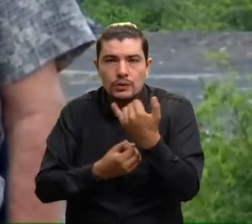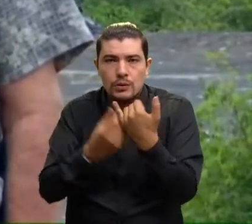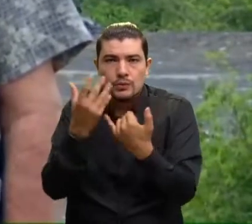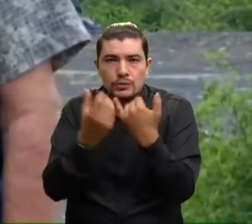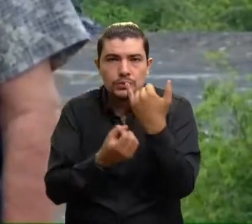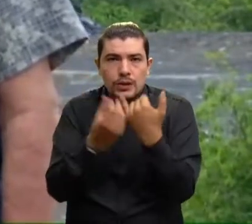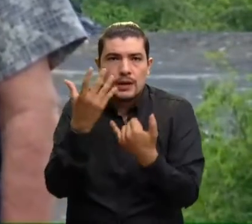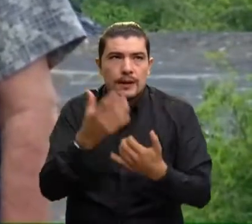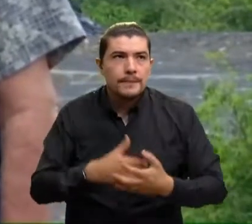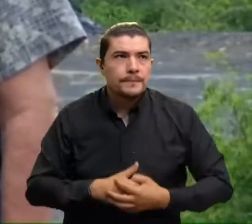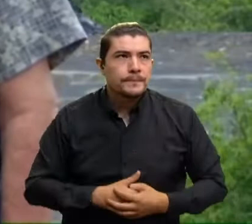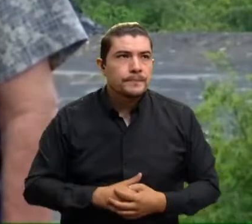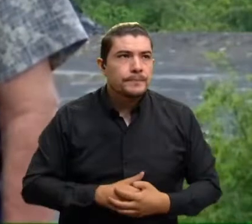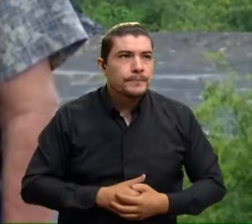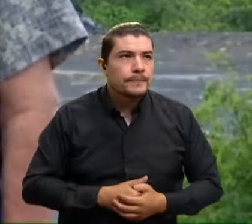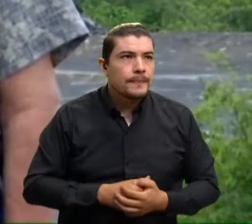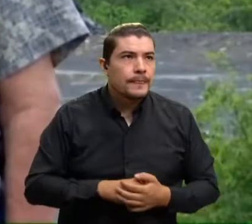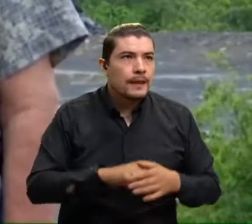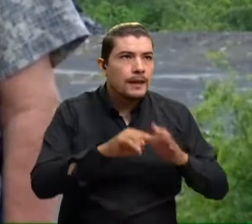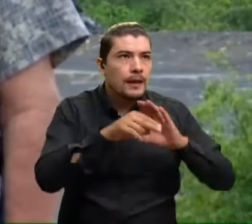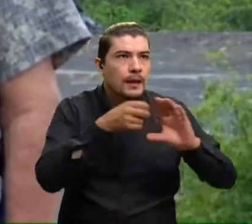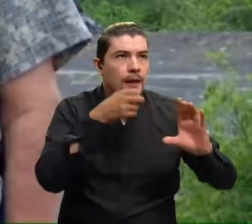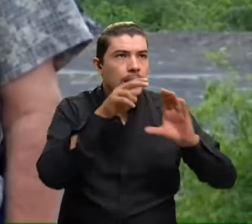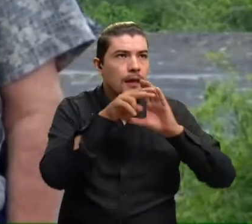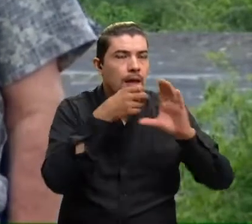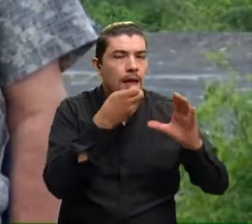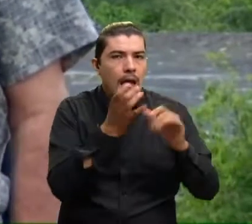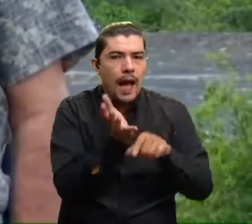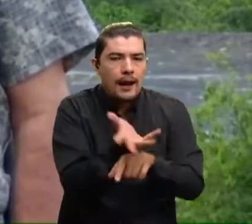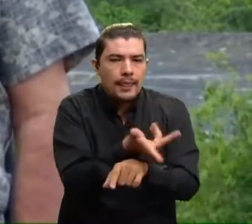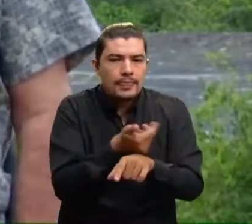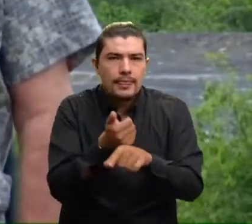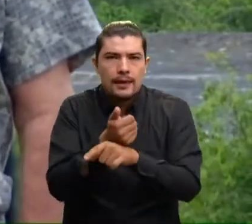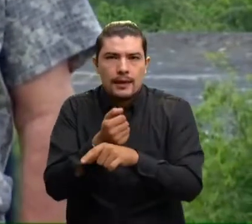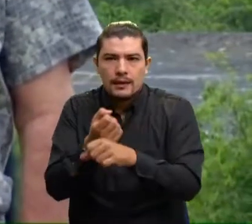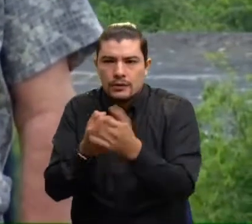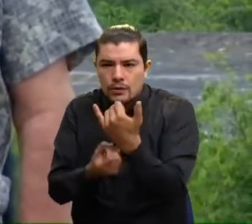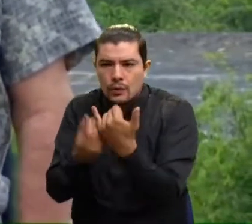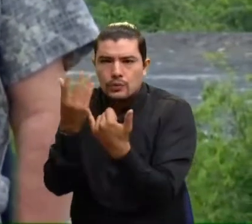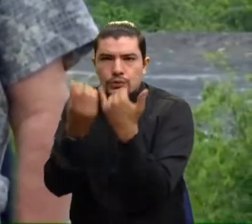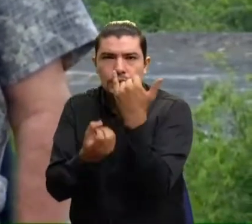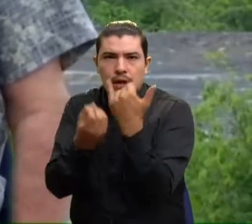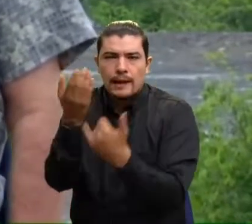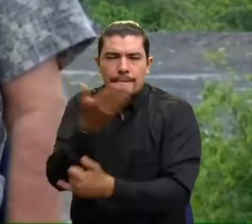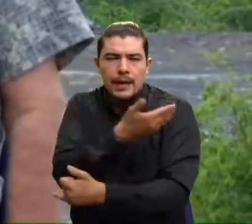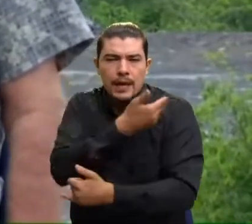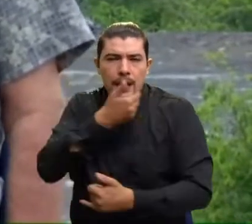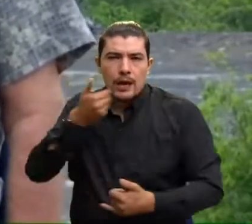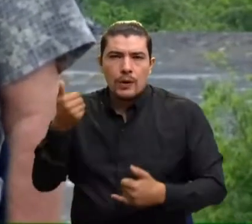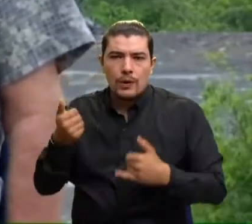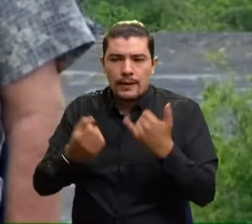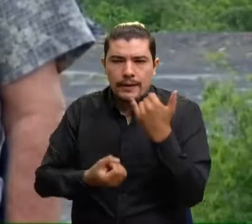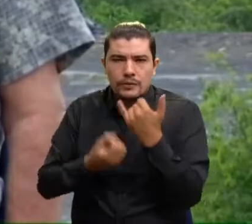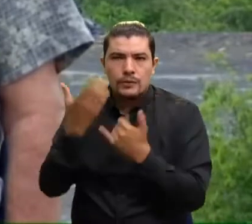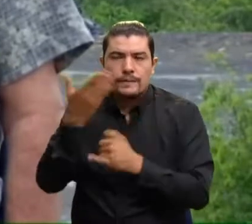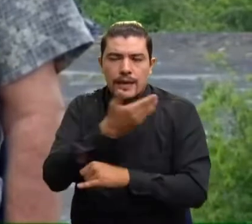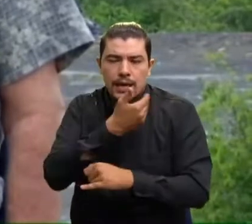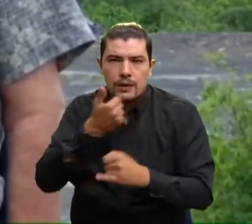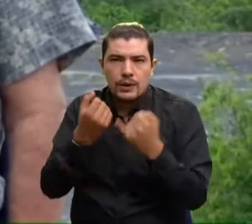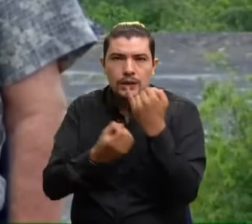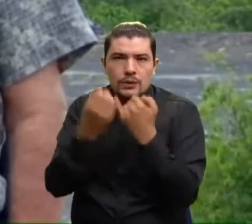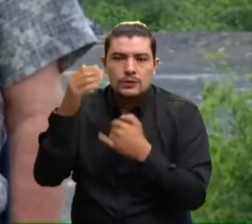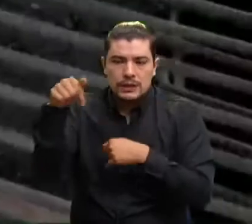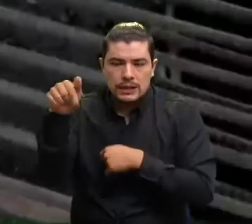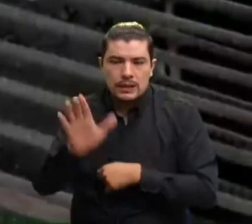es un arte, una industria, de las mejores que tenemos, la mejor industria que tenemos en el norte